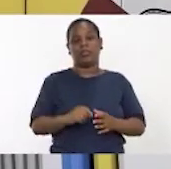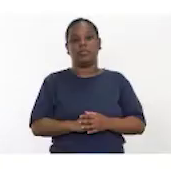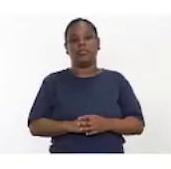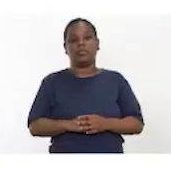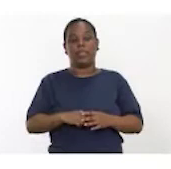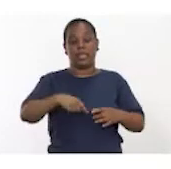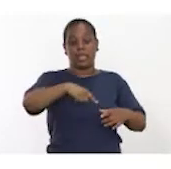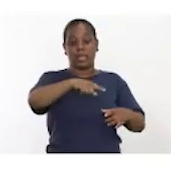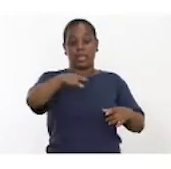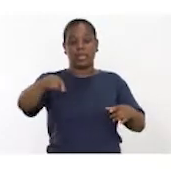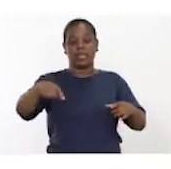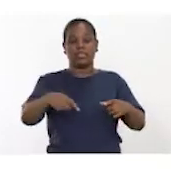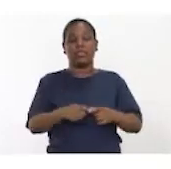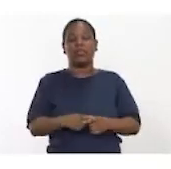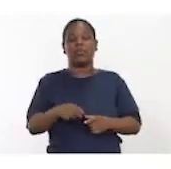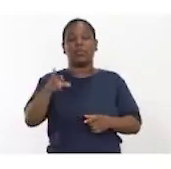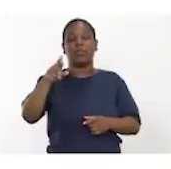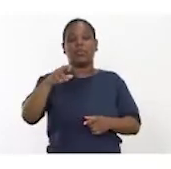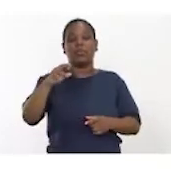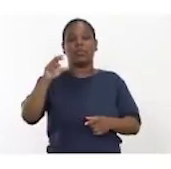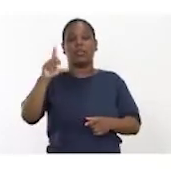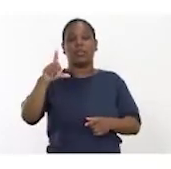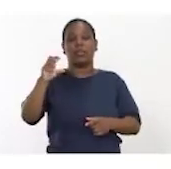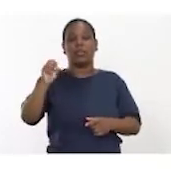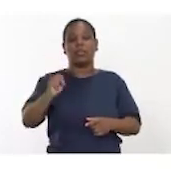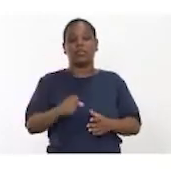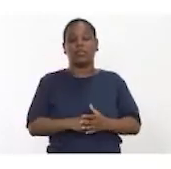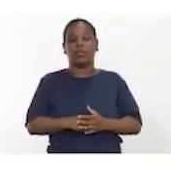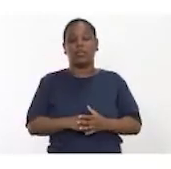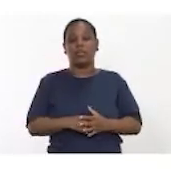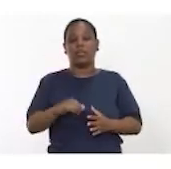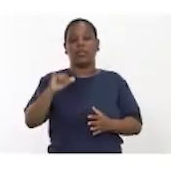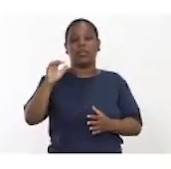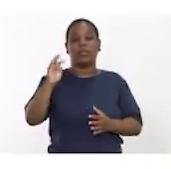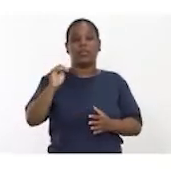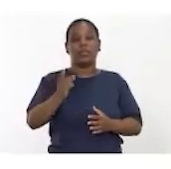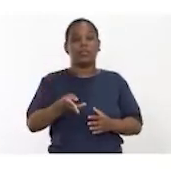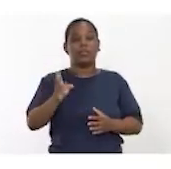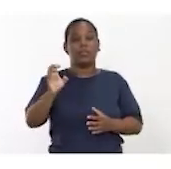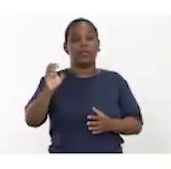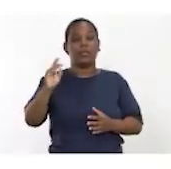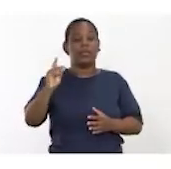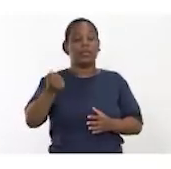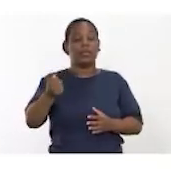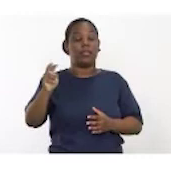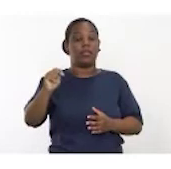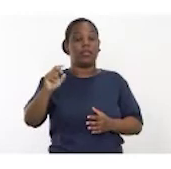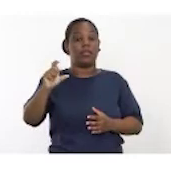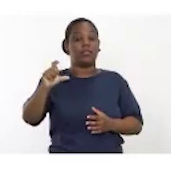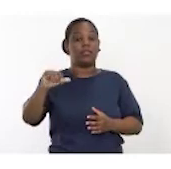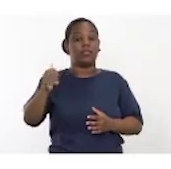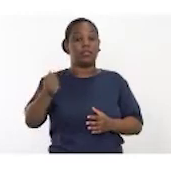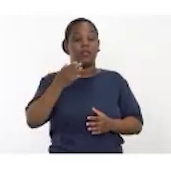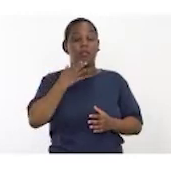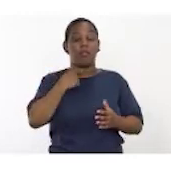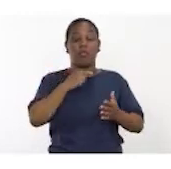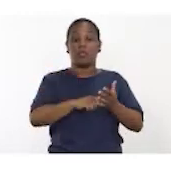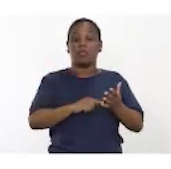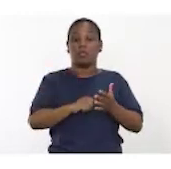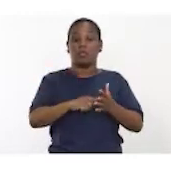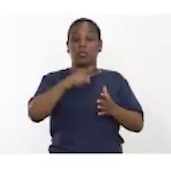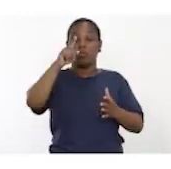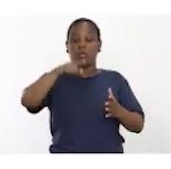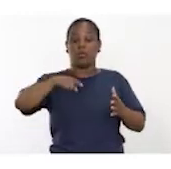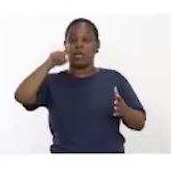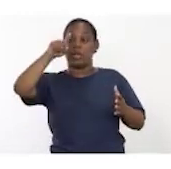En el circuito RLC, la impedancia, ¿cómo se calcula la impedancia? Como la raíz